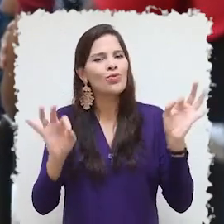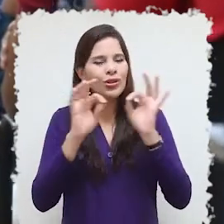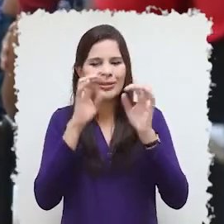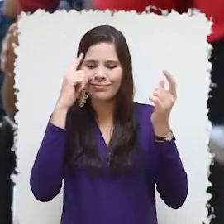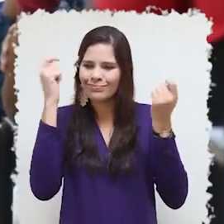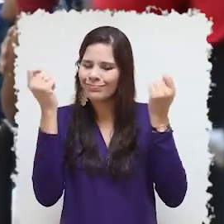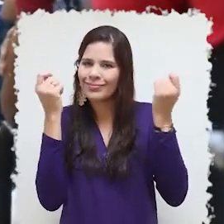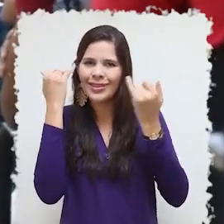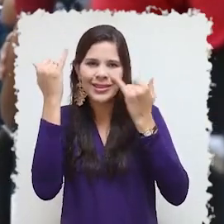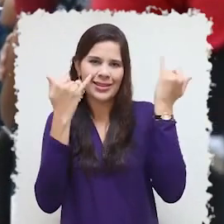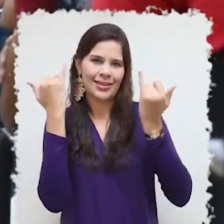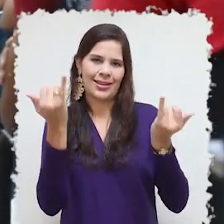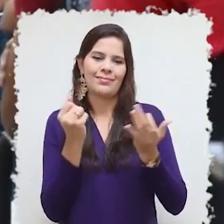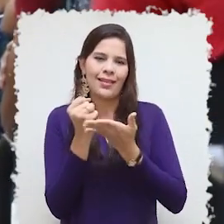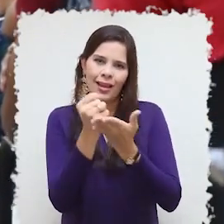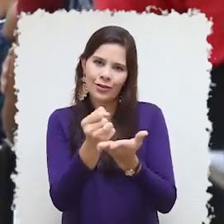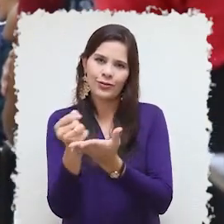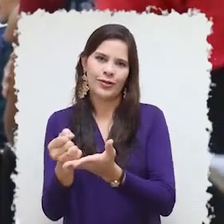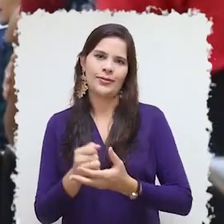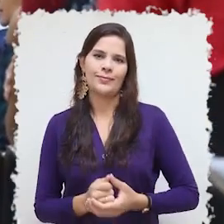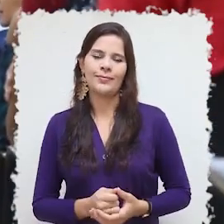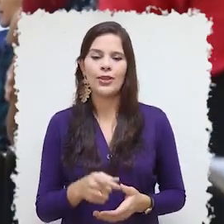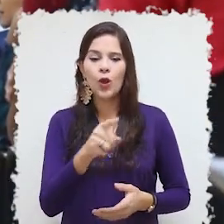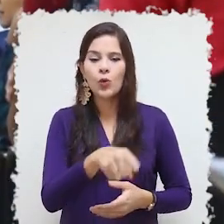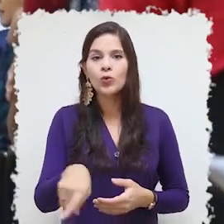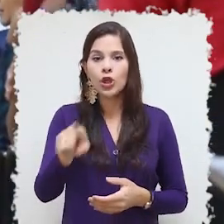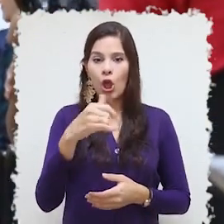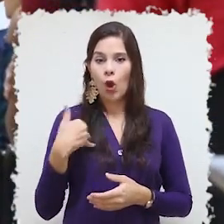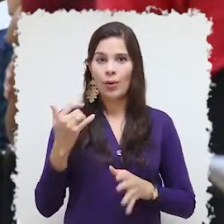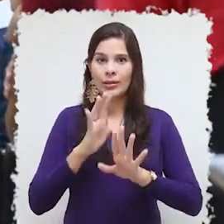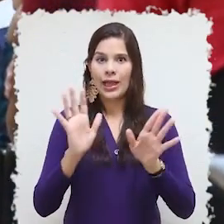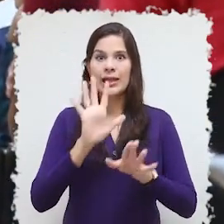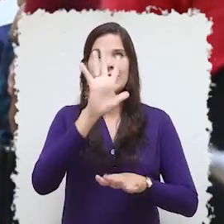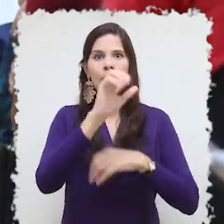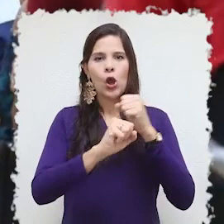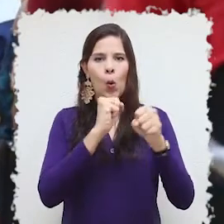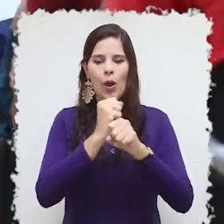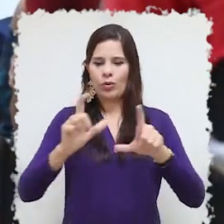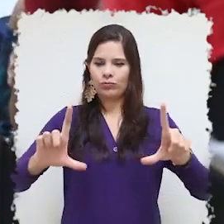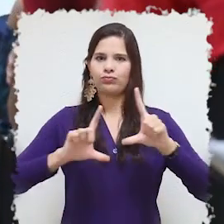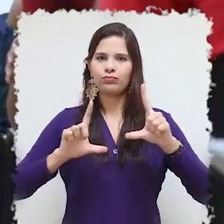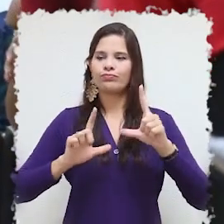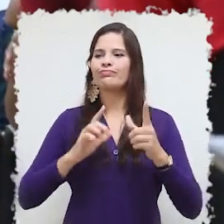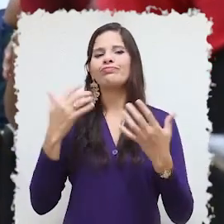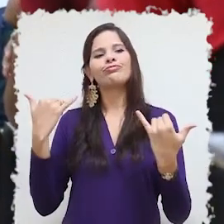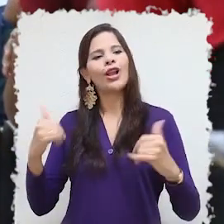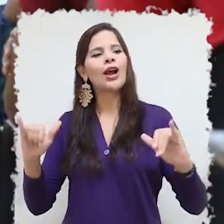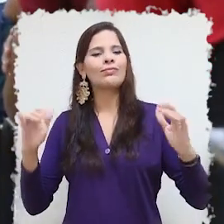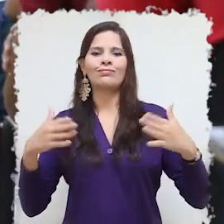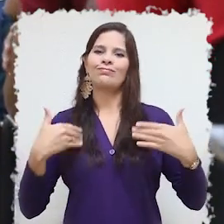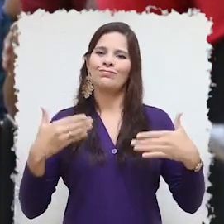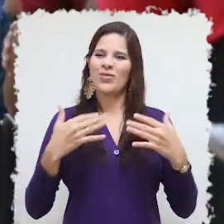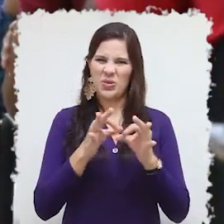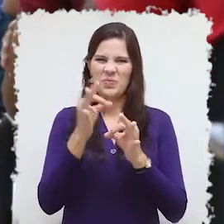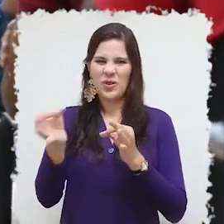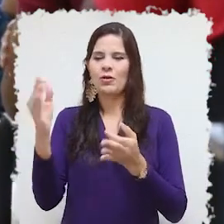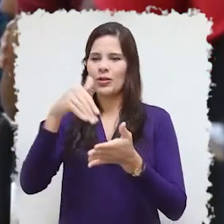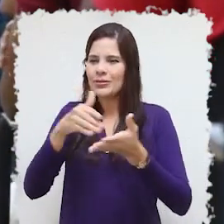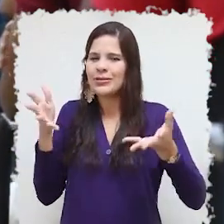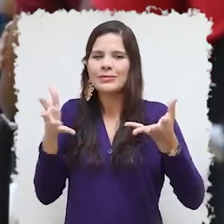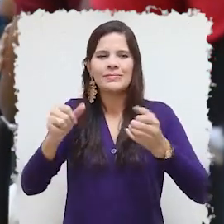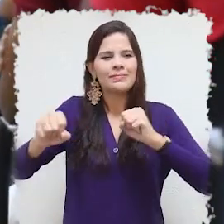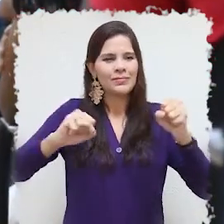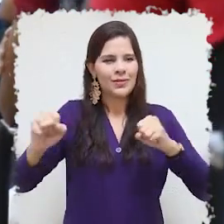que cambiar. ¿Quiénes las van a cambiar? Ustedes. Si ustedes después de 5 años vuelven allá a sus municipios a decir, nosotros nos formamos y vamos a sacar